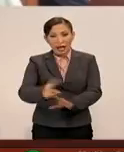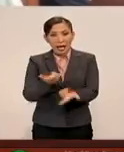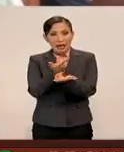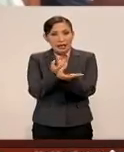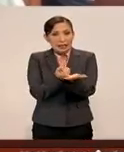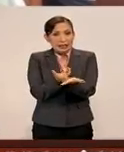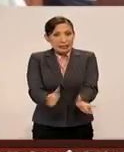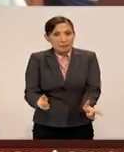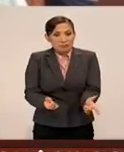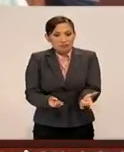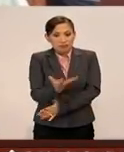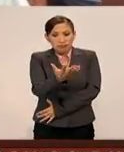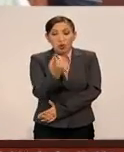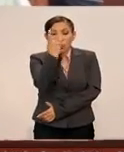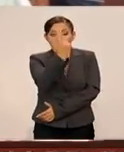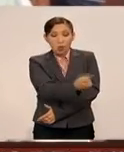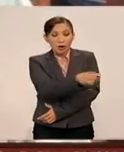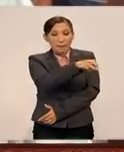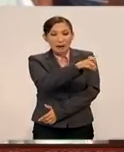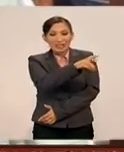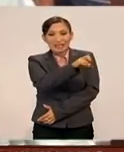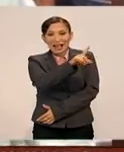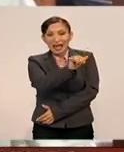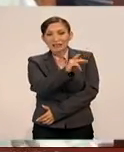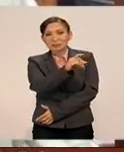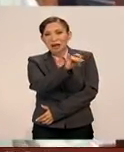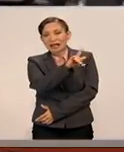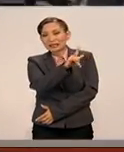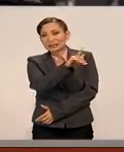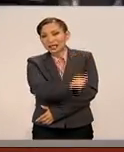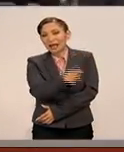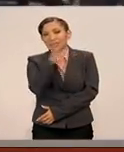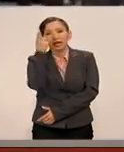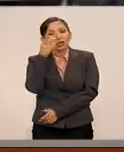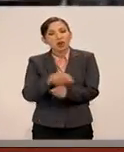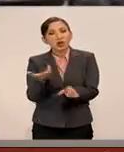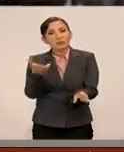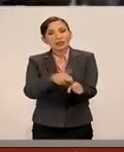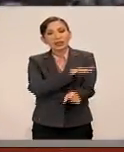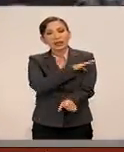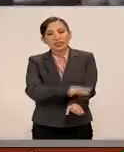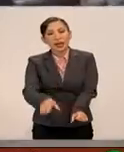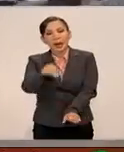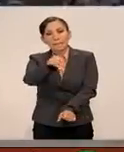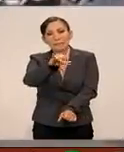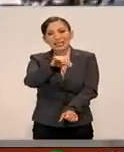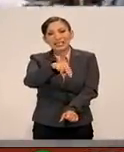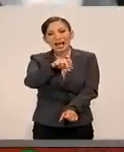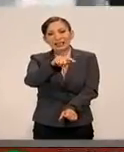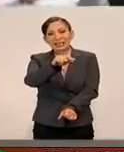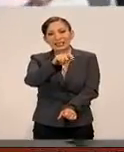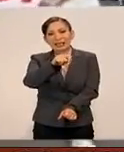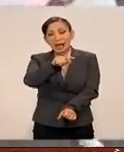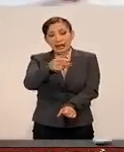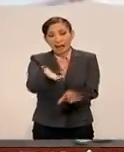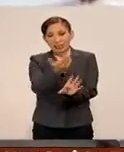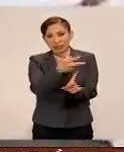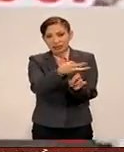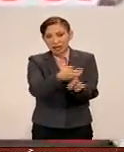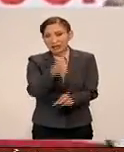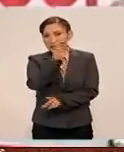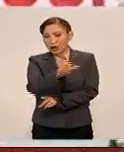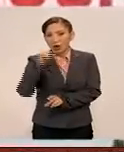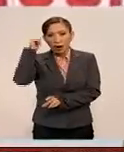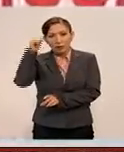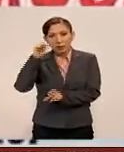su libertad. Una de ellas es Marcela Esparza Figueroa, directora del Hospital General de Minatitlán, plagiada el pasado